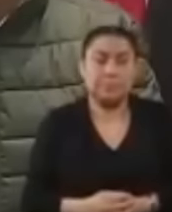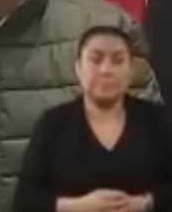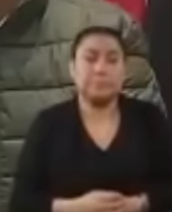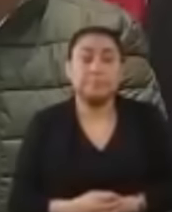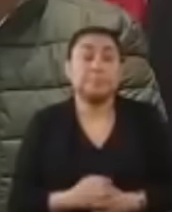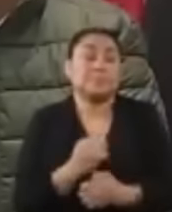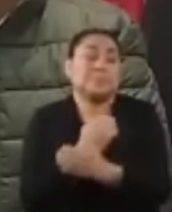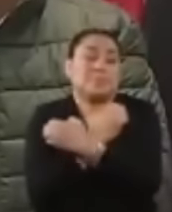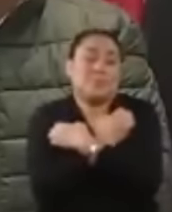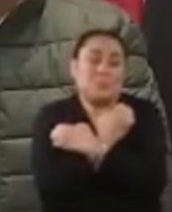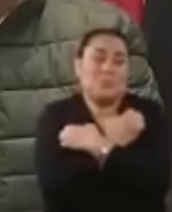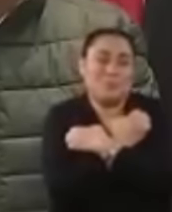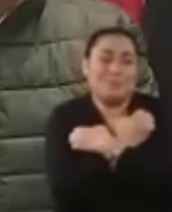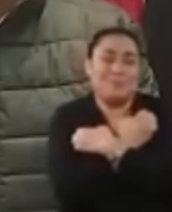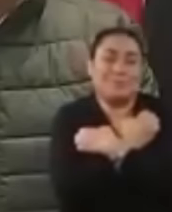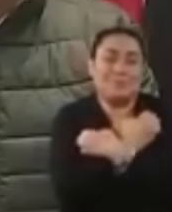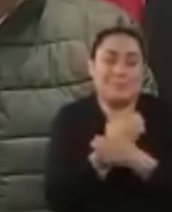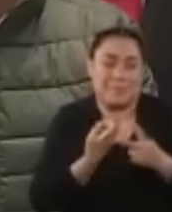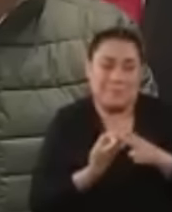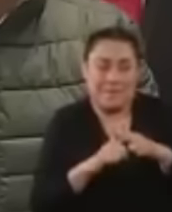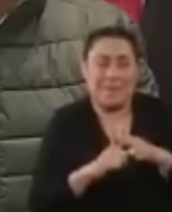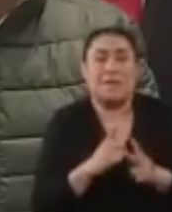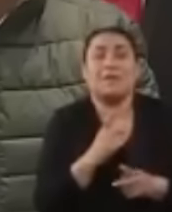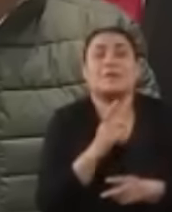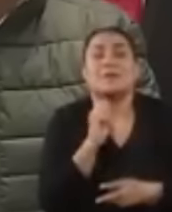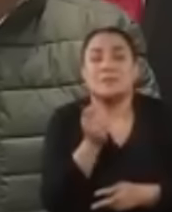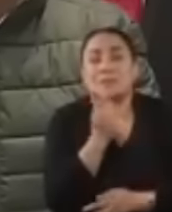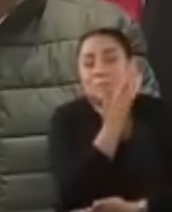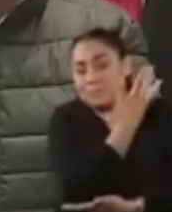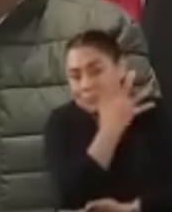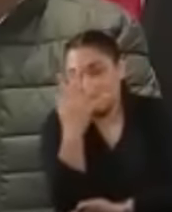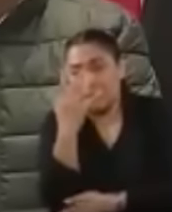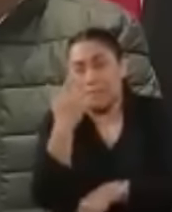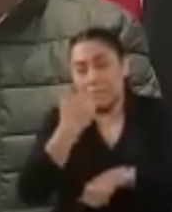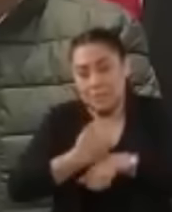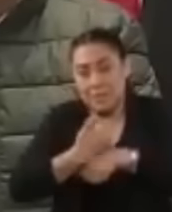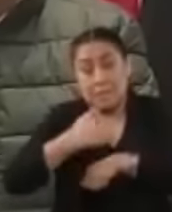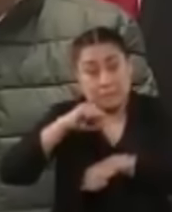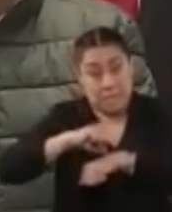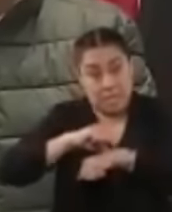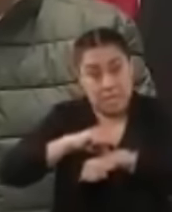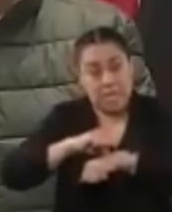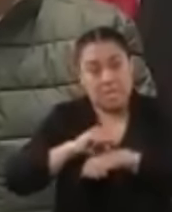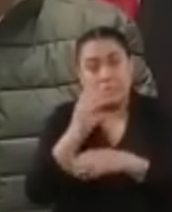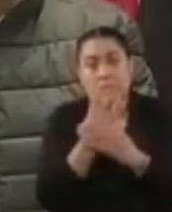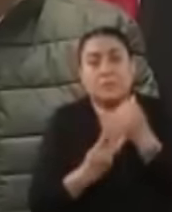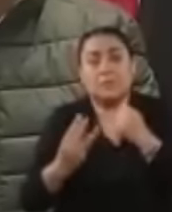educación inicial, preescolar, primaria y secundaria conforman la educación